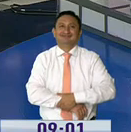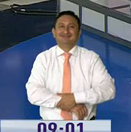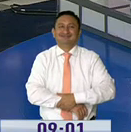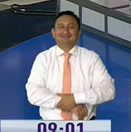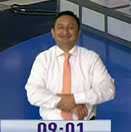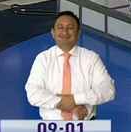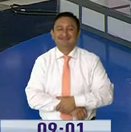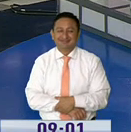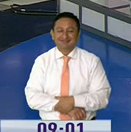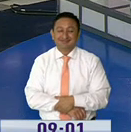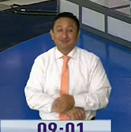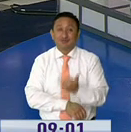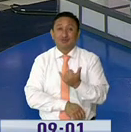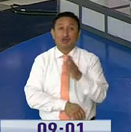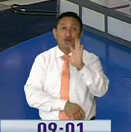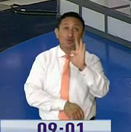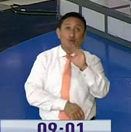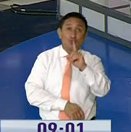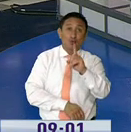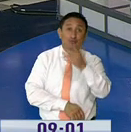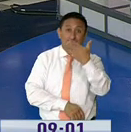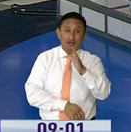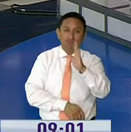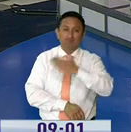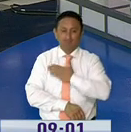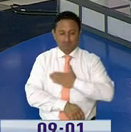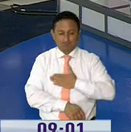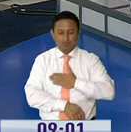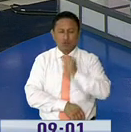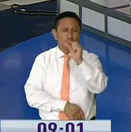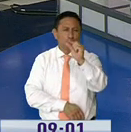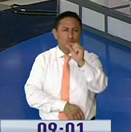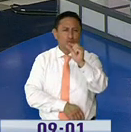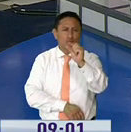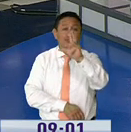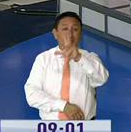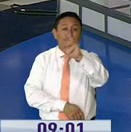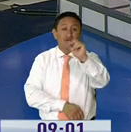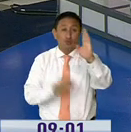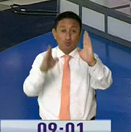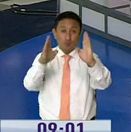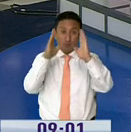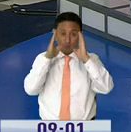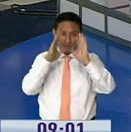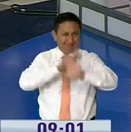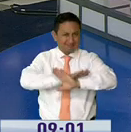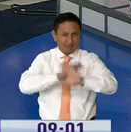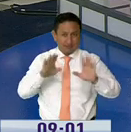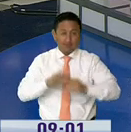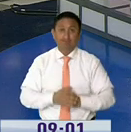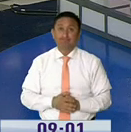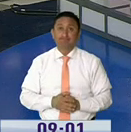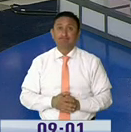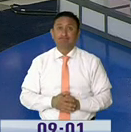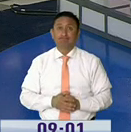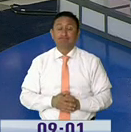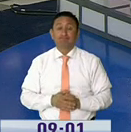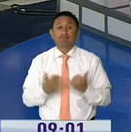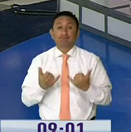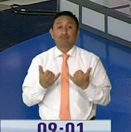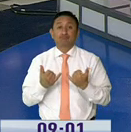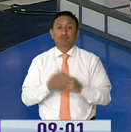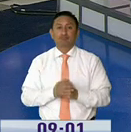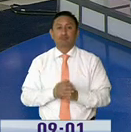Queremos en este punto a las 9:01 que nos presten nada más que 30 segundos de atención. Así es, y es que queremos dar